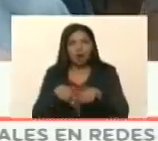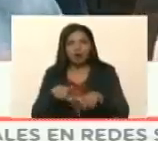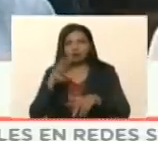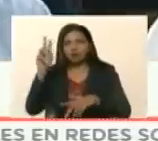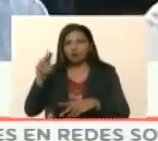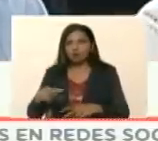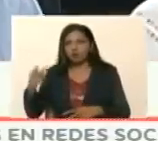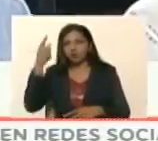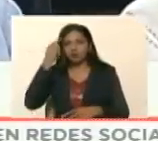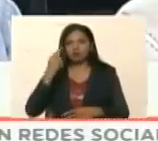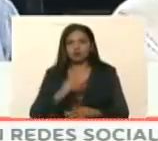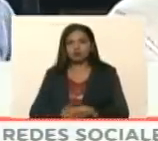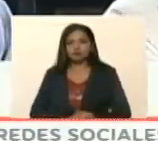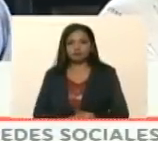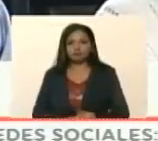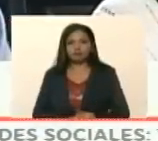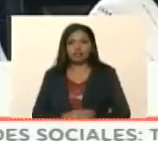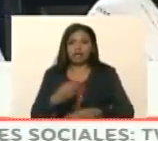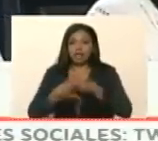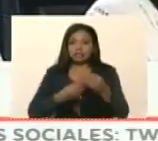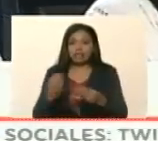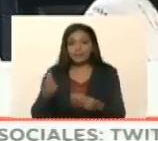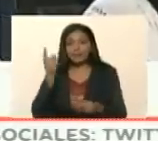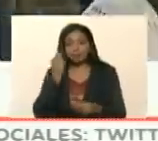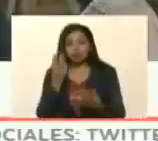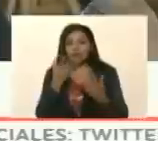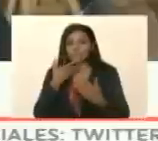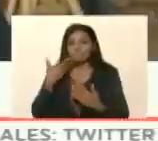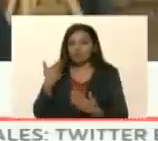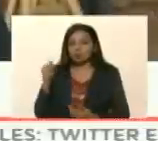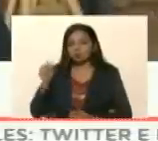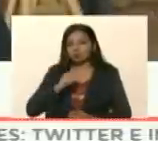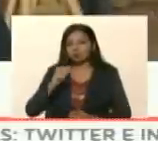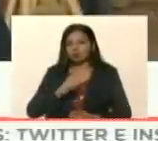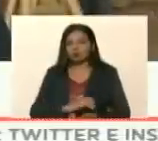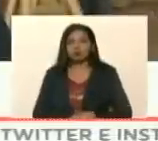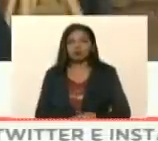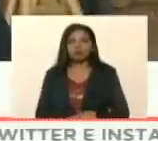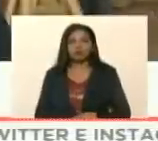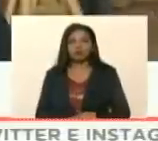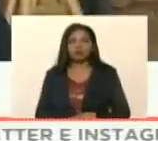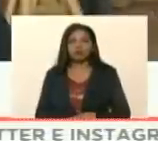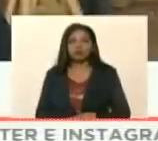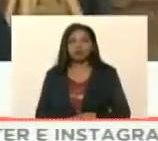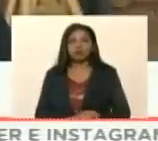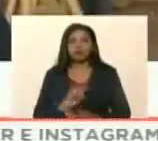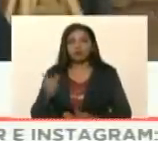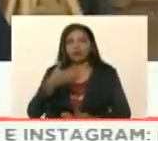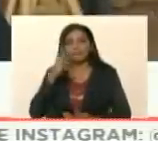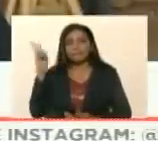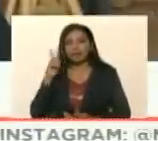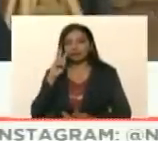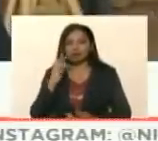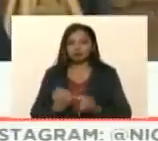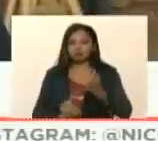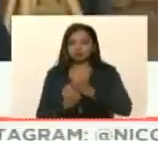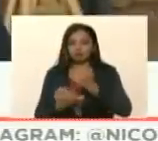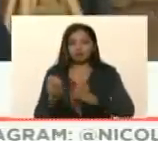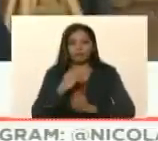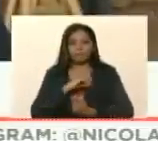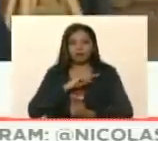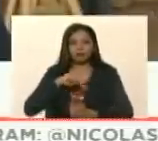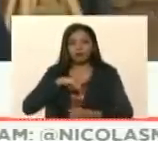días. Y hacer una Venezuela mejor. Una Venezuela sustentada en